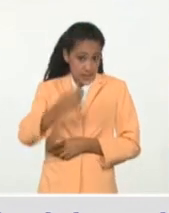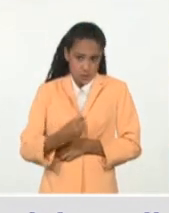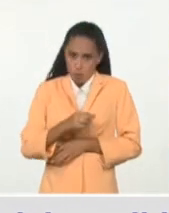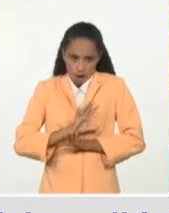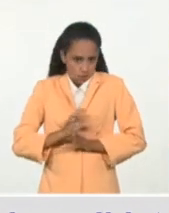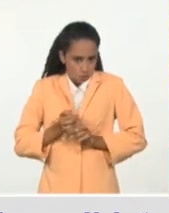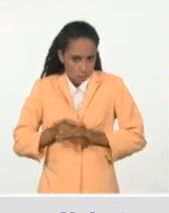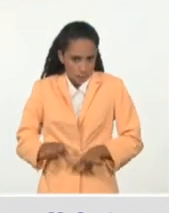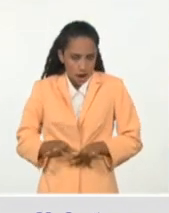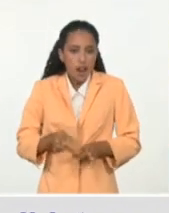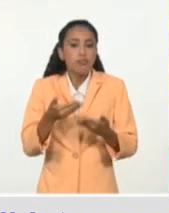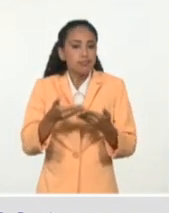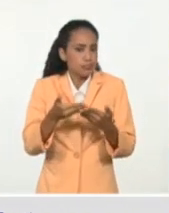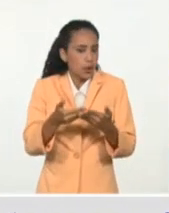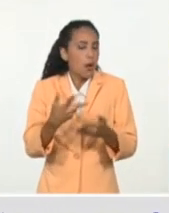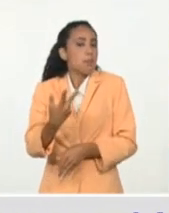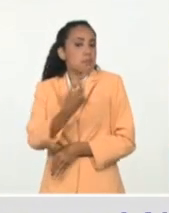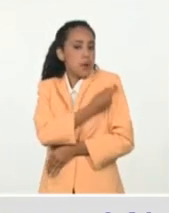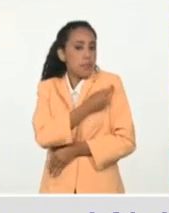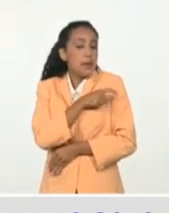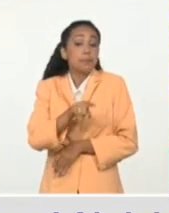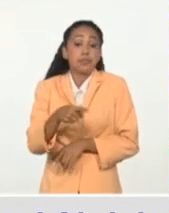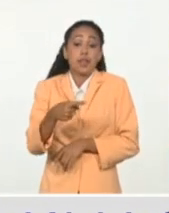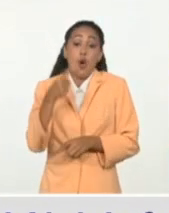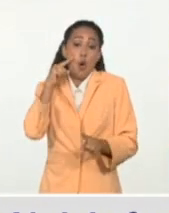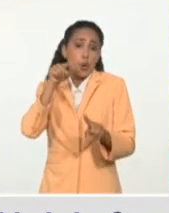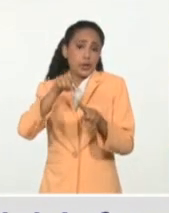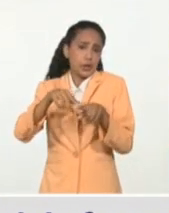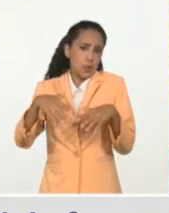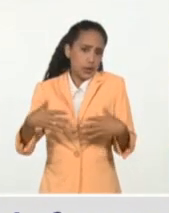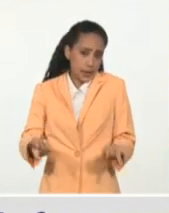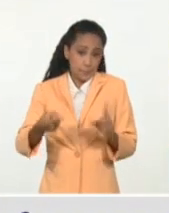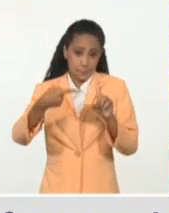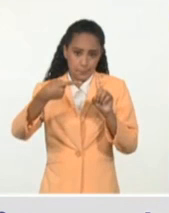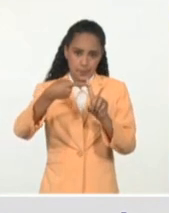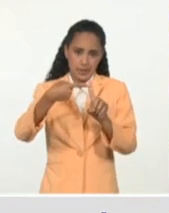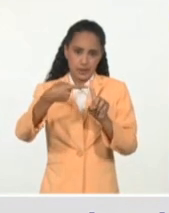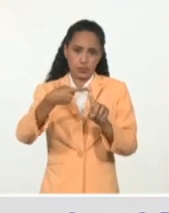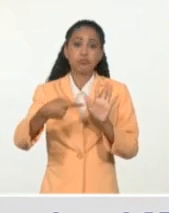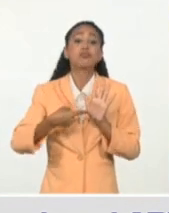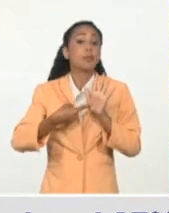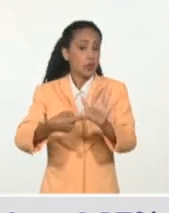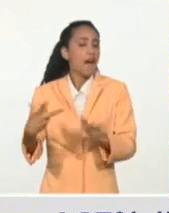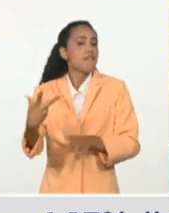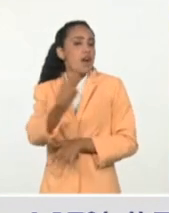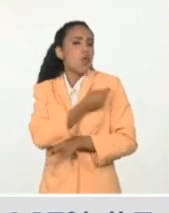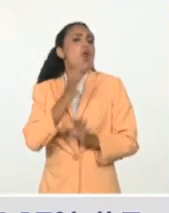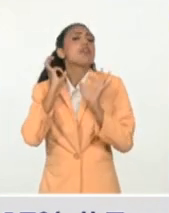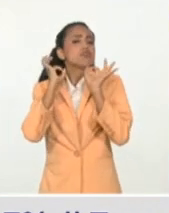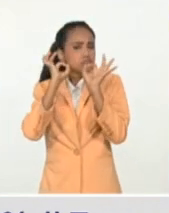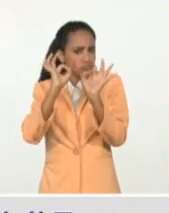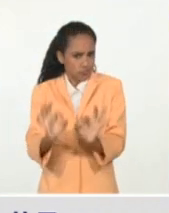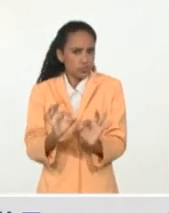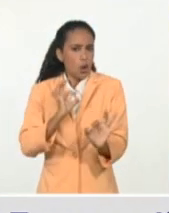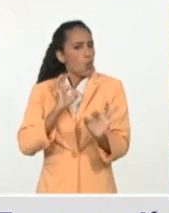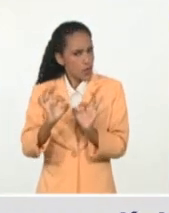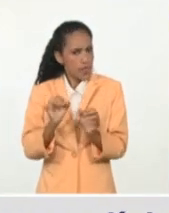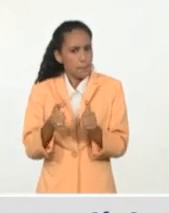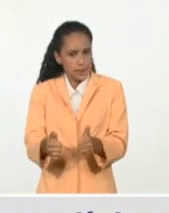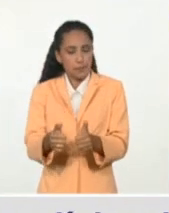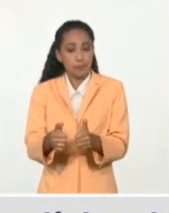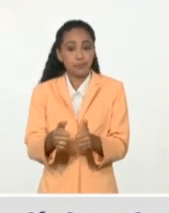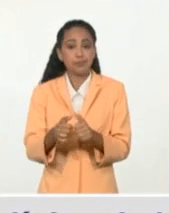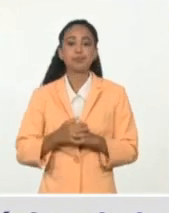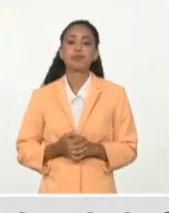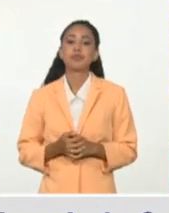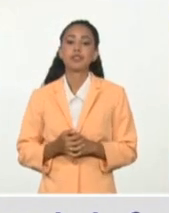de demostrar primero que el producto, en este caso el candidato a vacuna, es seguro y que además el producto es inmunogénico y es